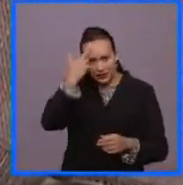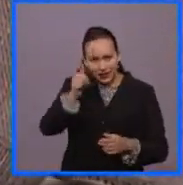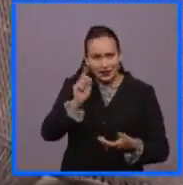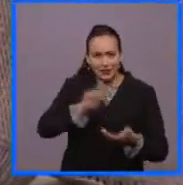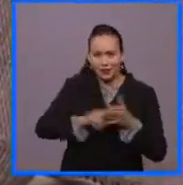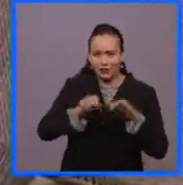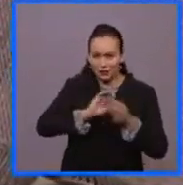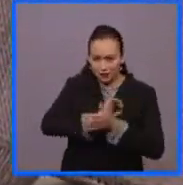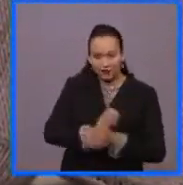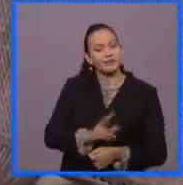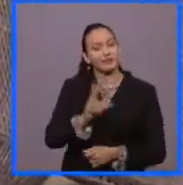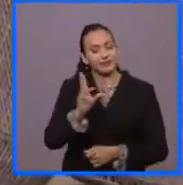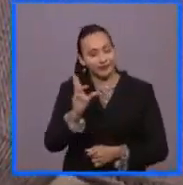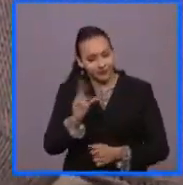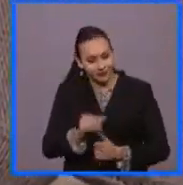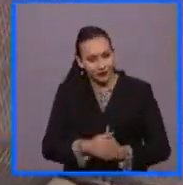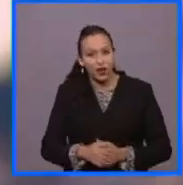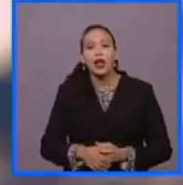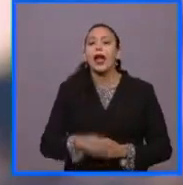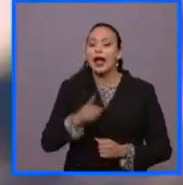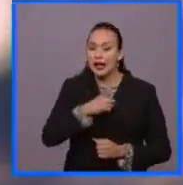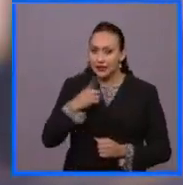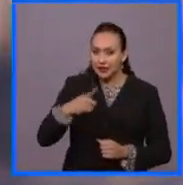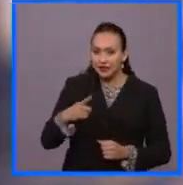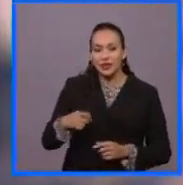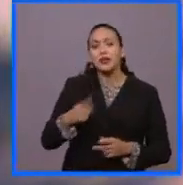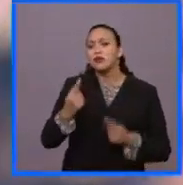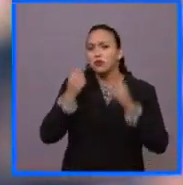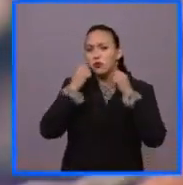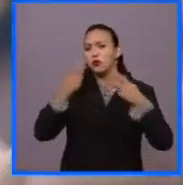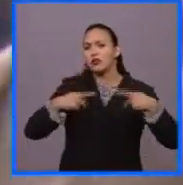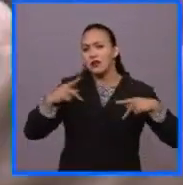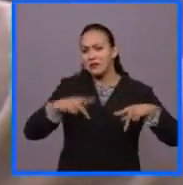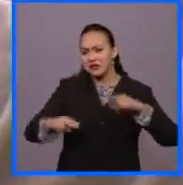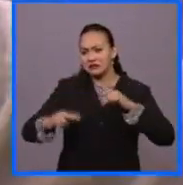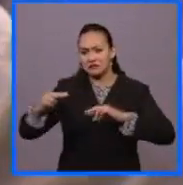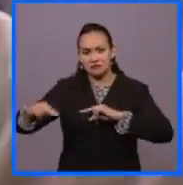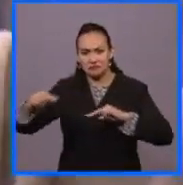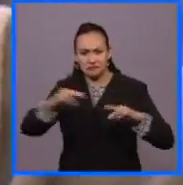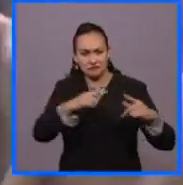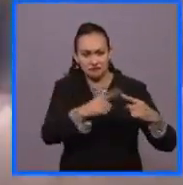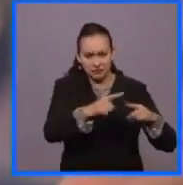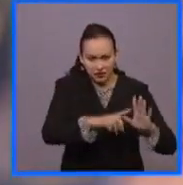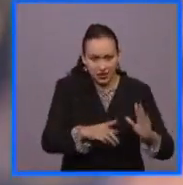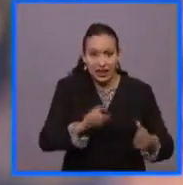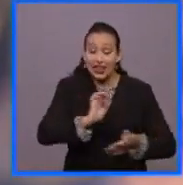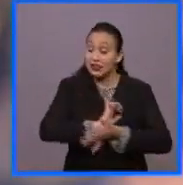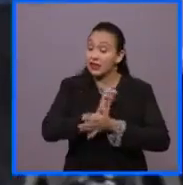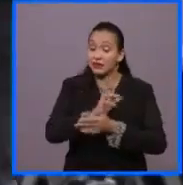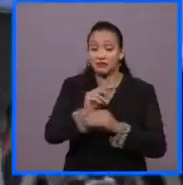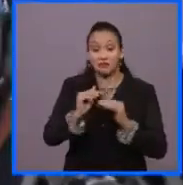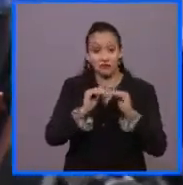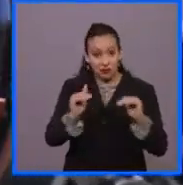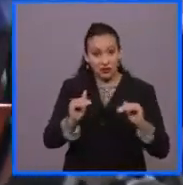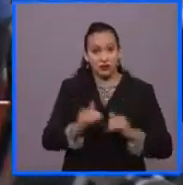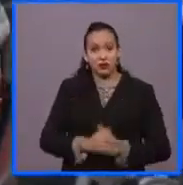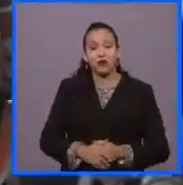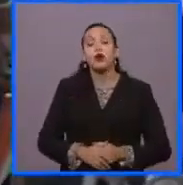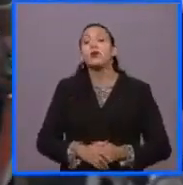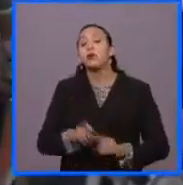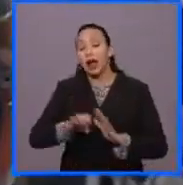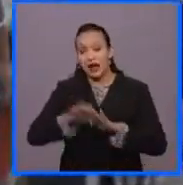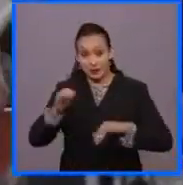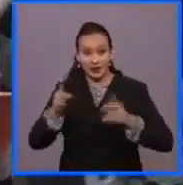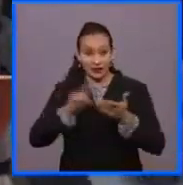Incluye el rubro de condición social, que de acuerdo a criterios de la Corte Interamericana, la discriminación es cualquier